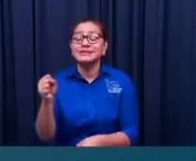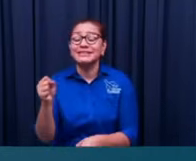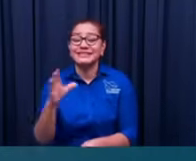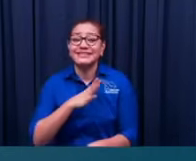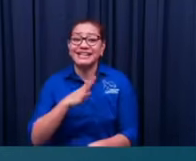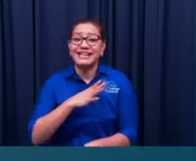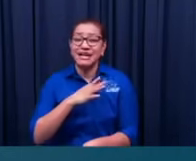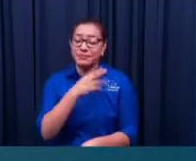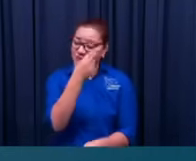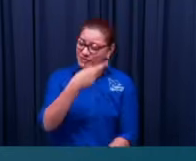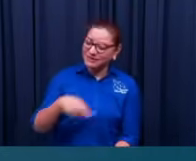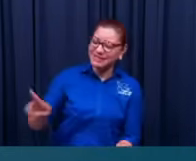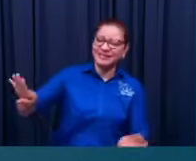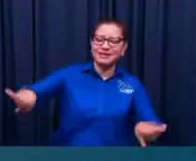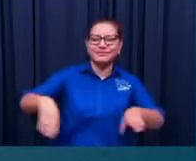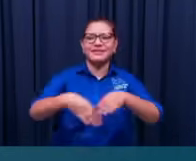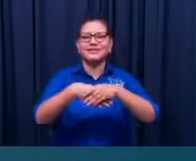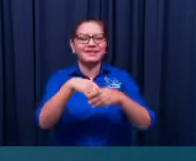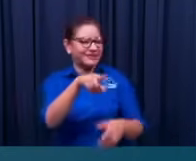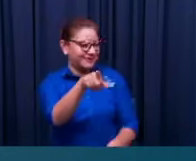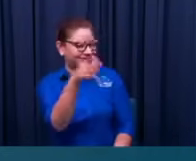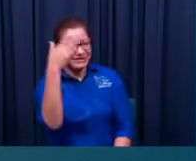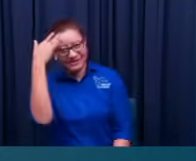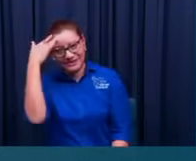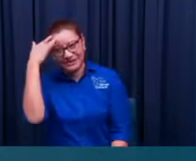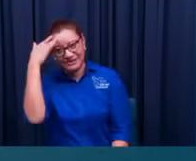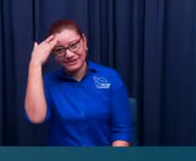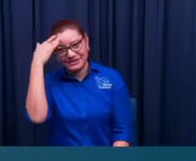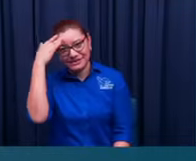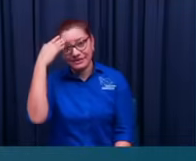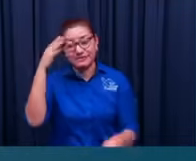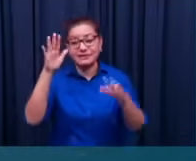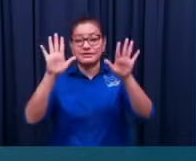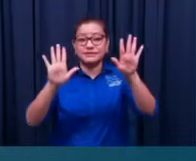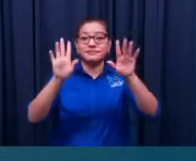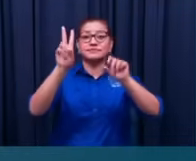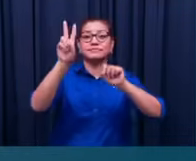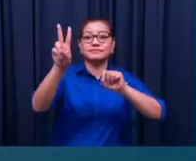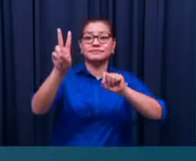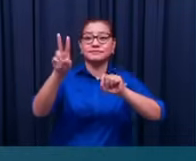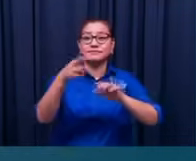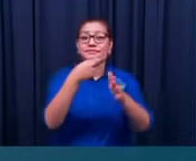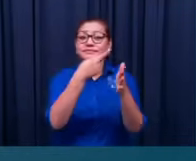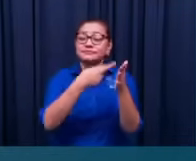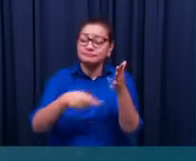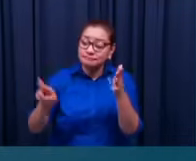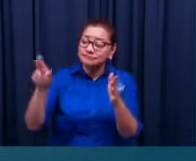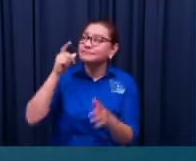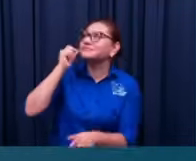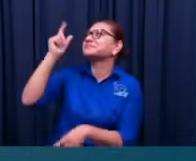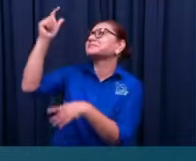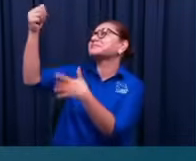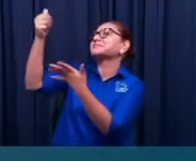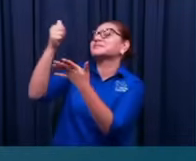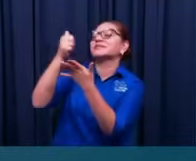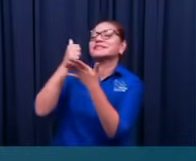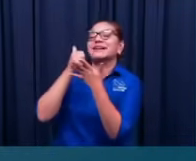matrimonial. ¿Sabe? Usted ya sabe eso, ¿verdad? Vamos a tener 12 retiros en el año si el Señor nos